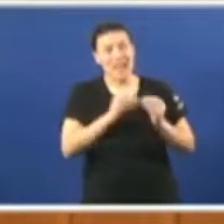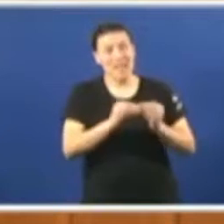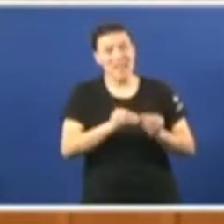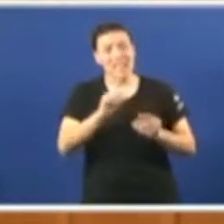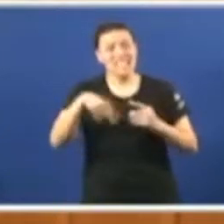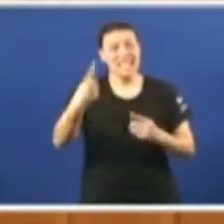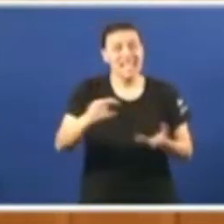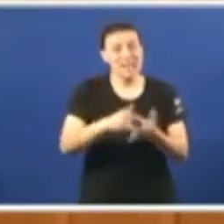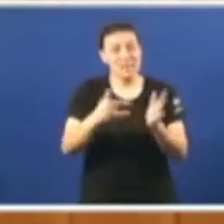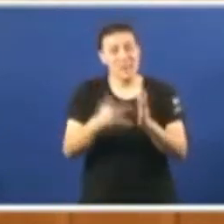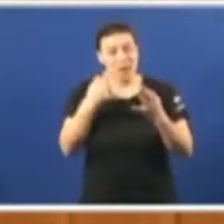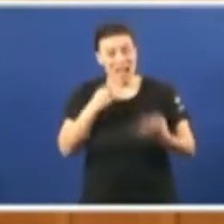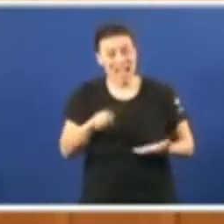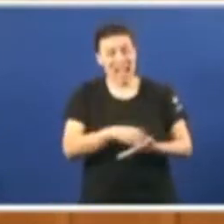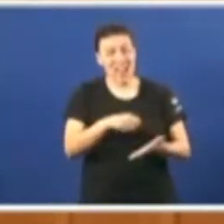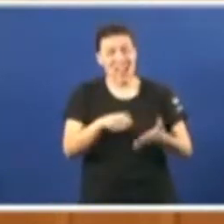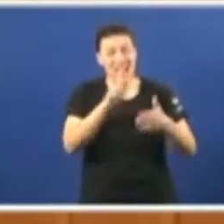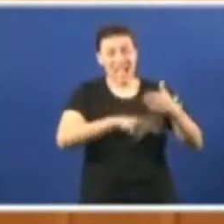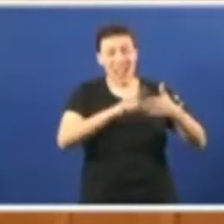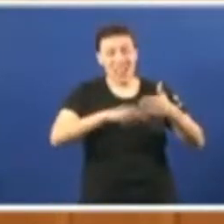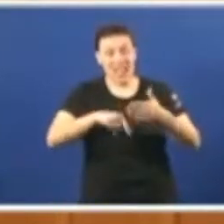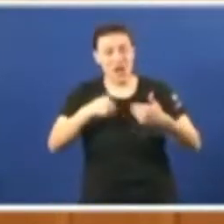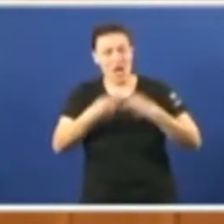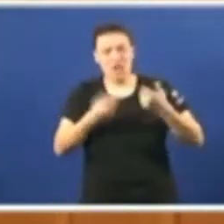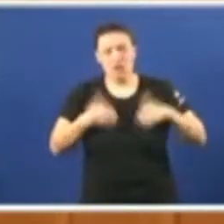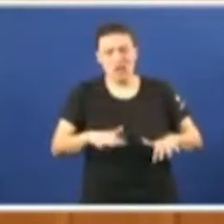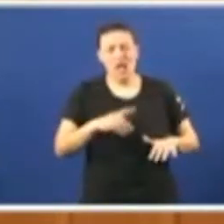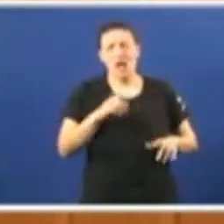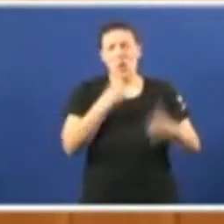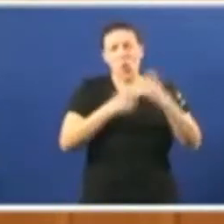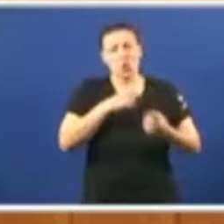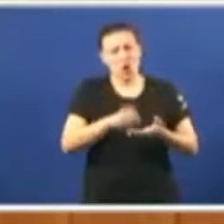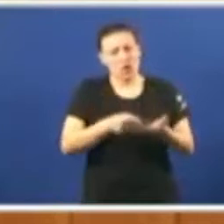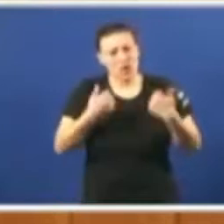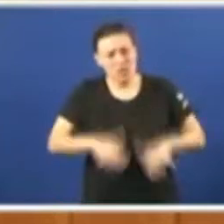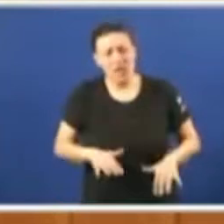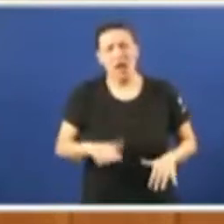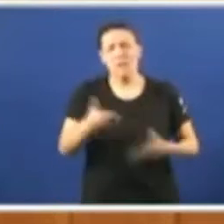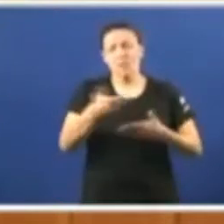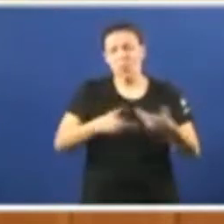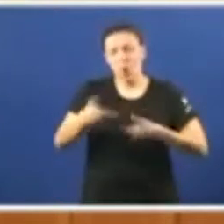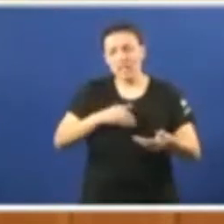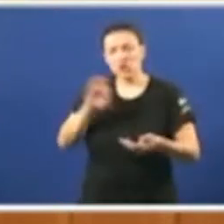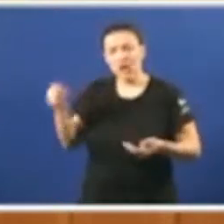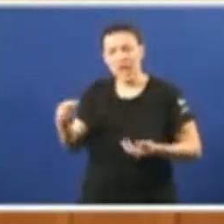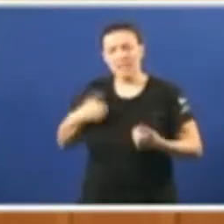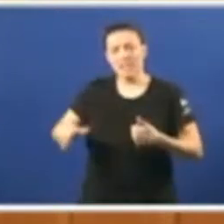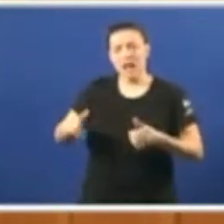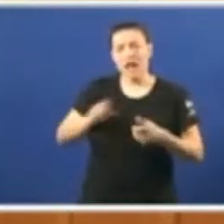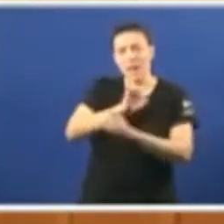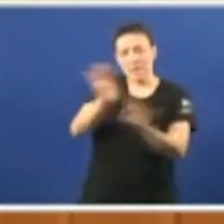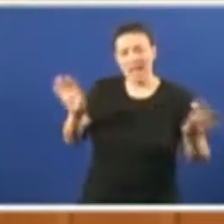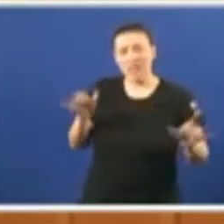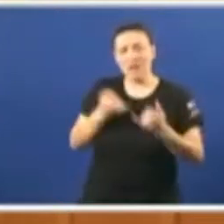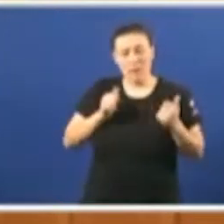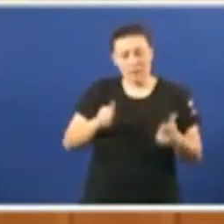plan e resulta que o calendario de elaboración xa está feito, o consultor contratado, as propostas das ONGs enviadas están a piques de comezar o diálogo,